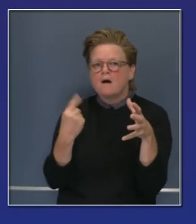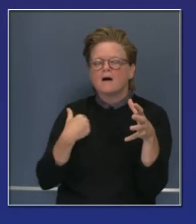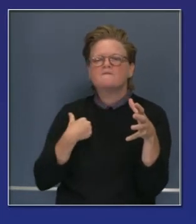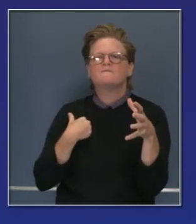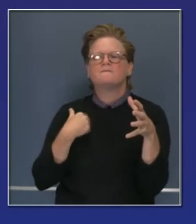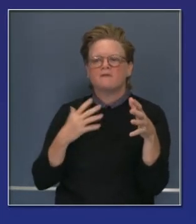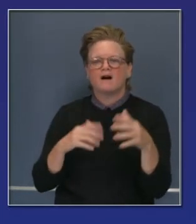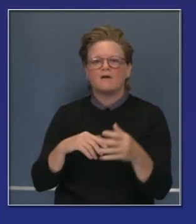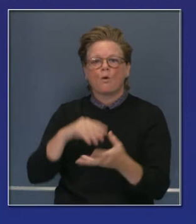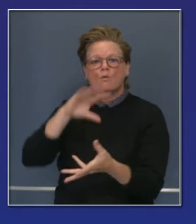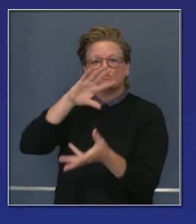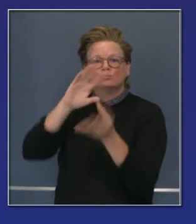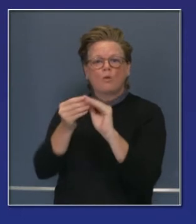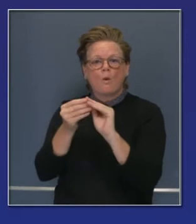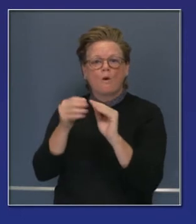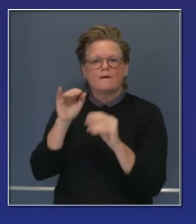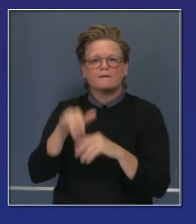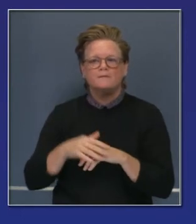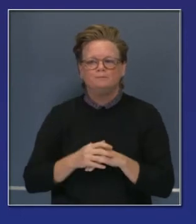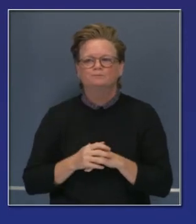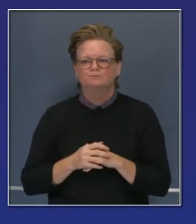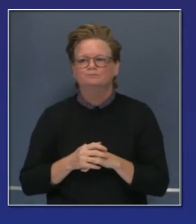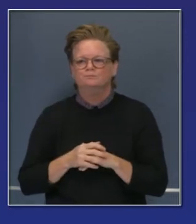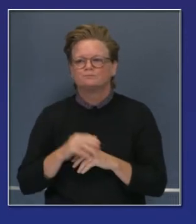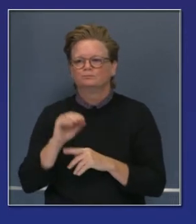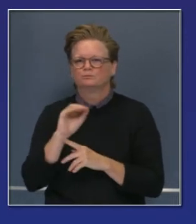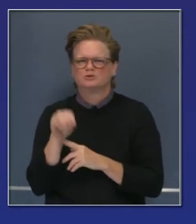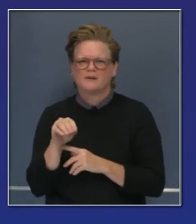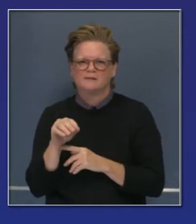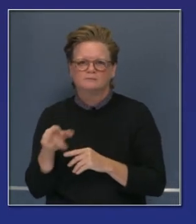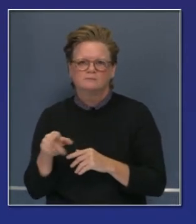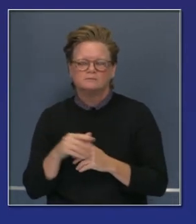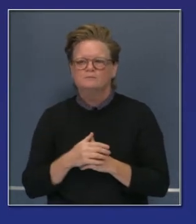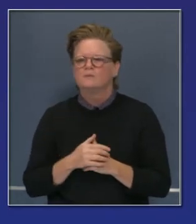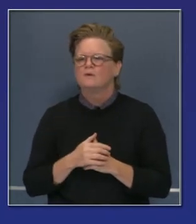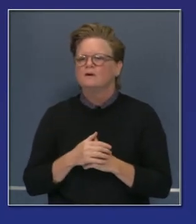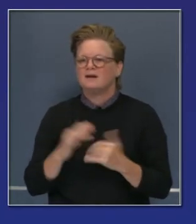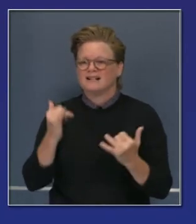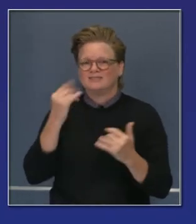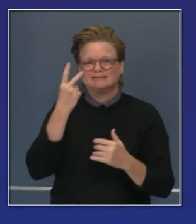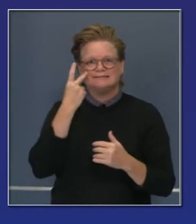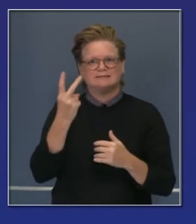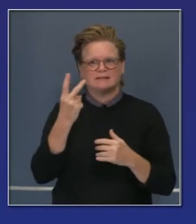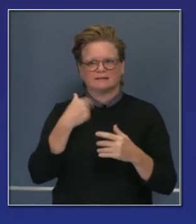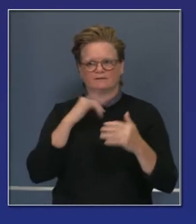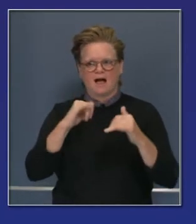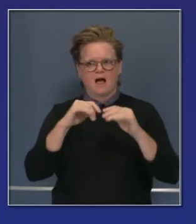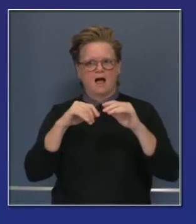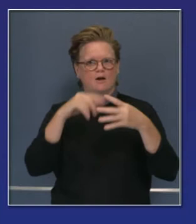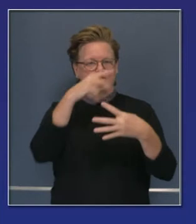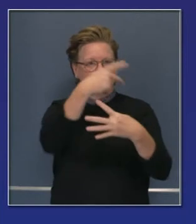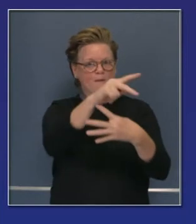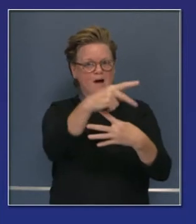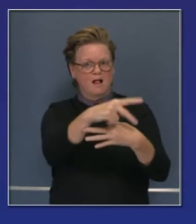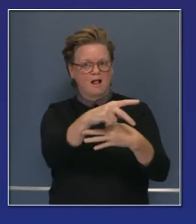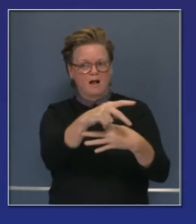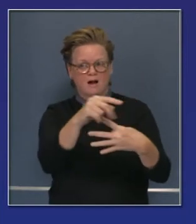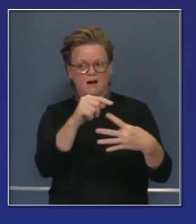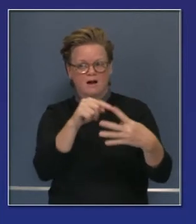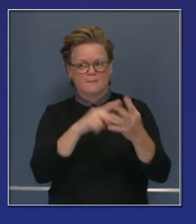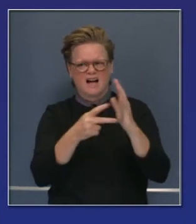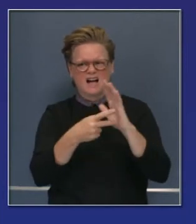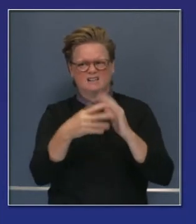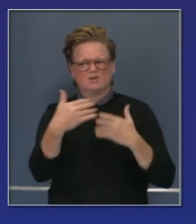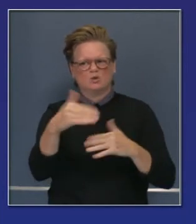personas y menos de 2% índice de positividad. Como pueden ver ustedes, en ese nivel morado estamos